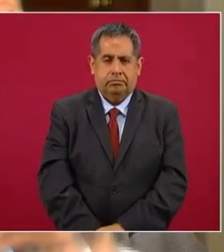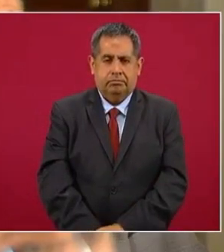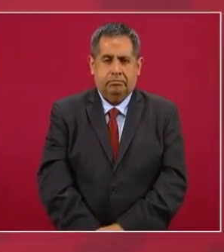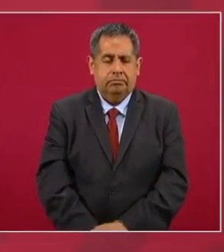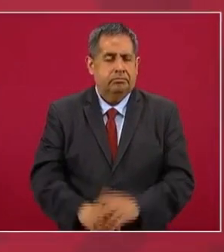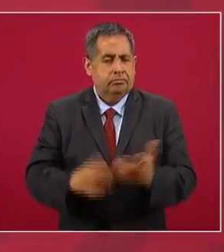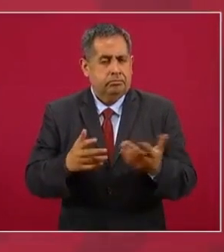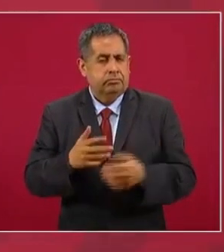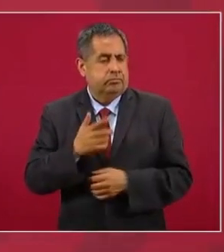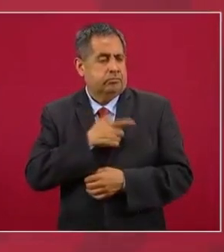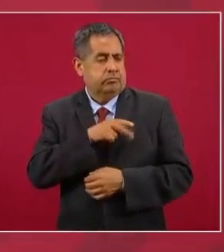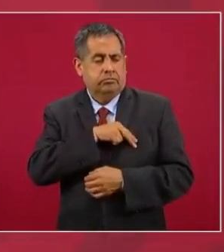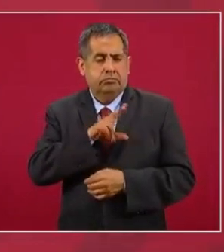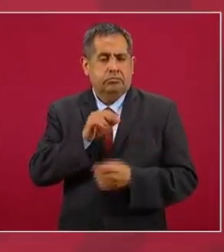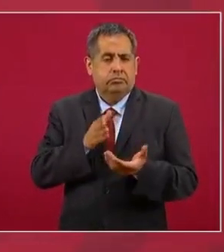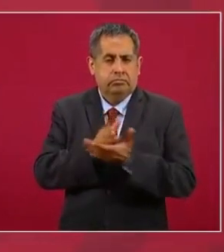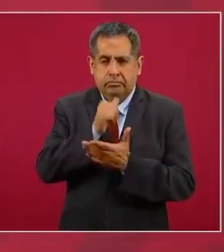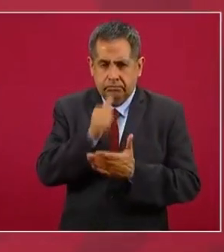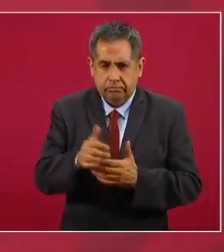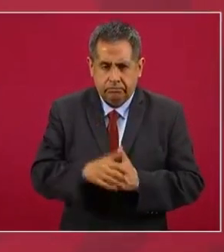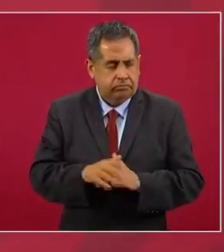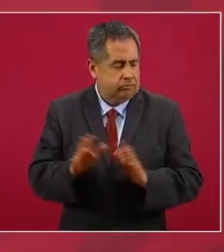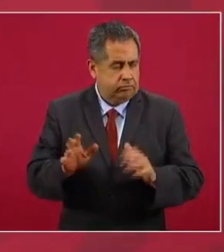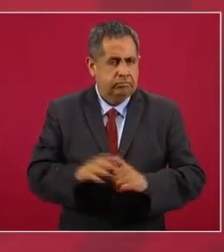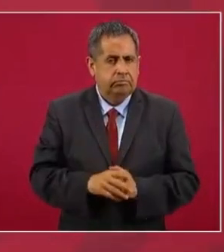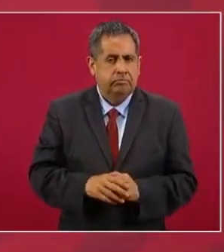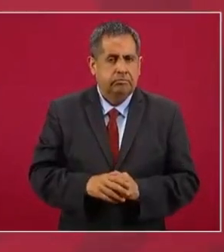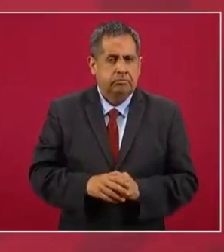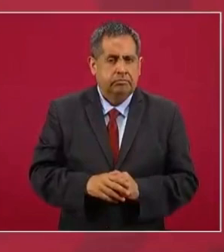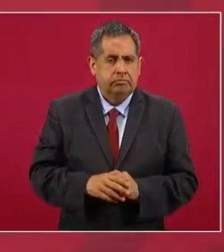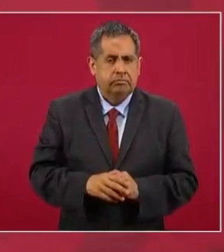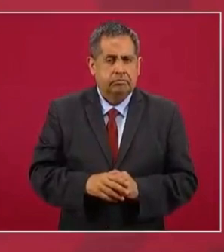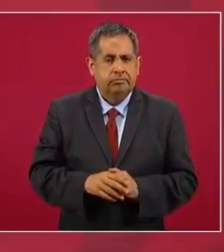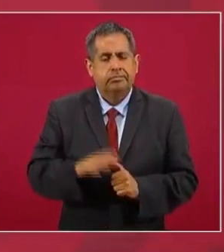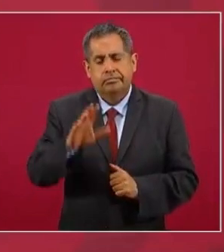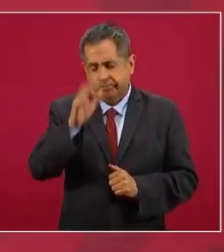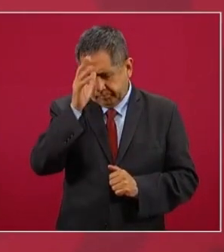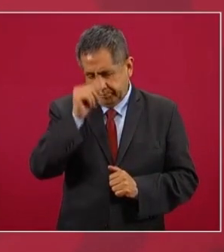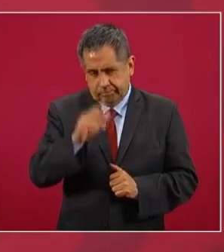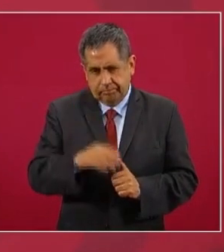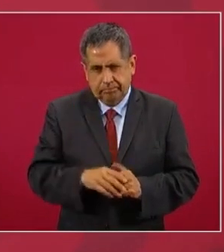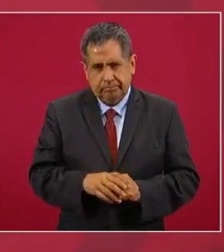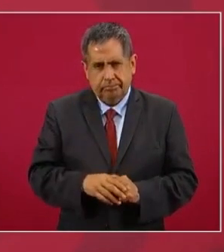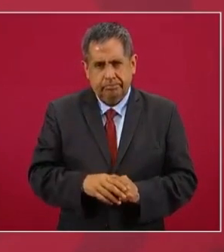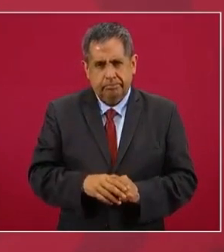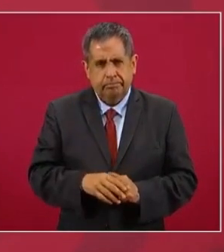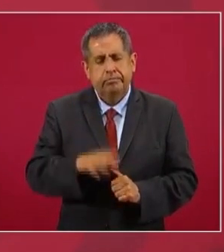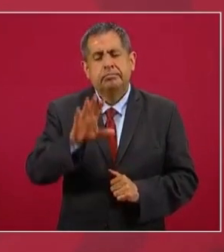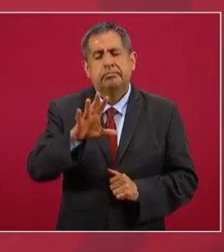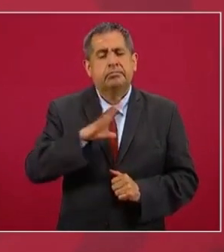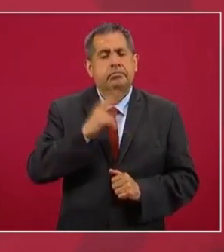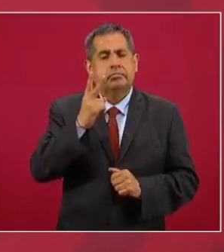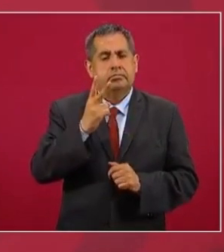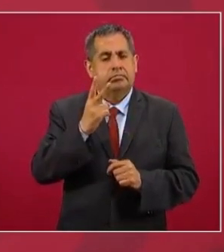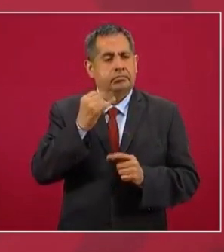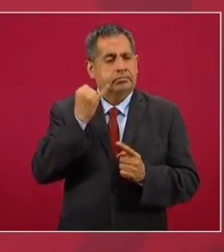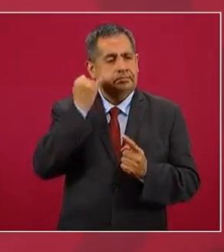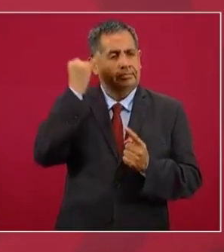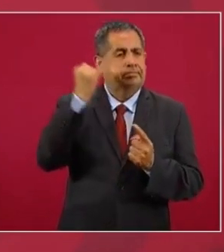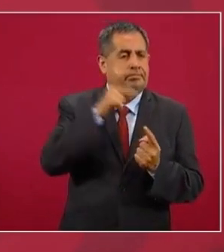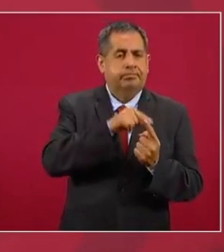se metió, sí, bueno. No, ahí es mentira eso de la Guardia Nacional. Sí, de acuerdo. Miren, estatal. Sí. Ahí hay dos